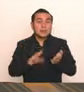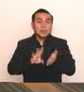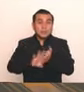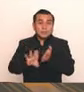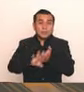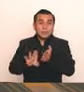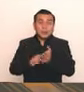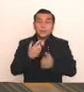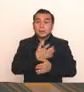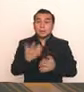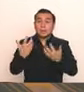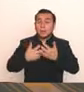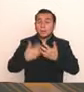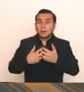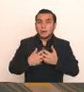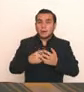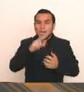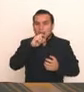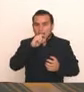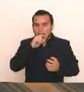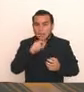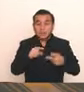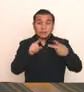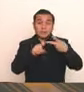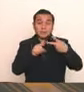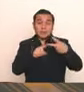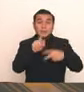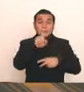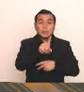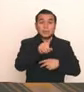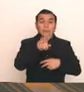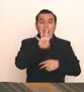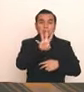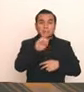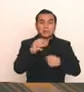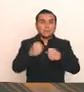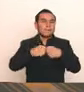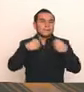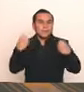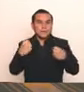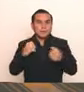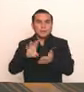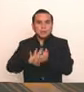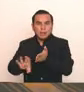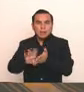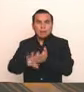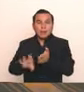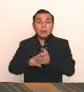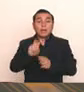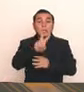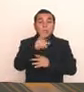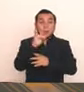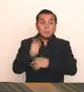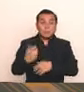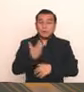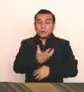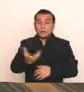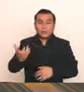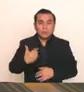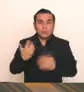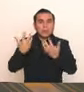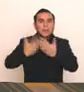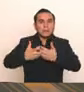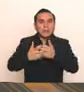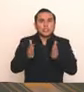informal 140 millones de dólares para el subsidio del 50 por ciento de la planilla hasta por dos meses de todas las mipymes del